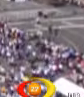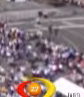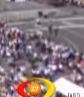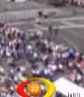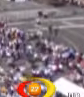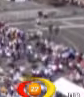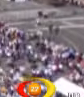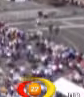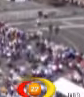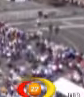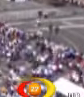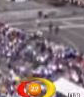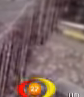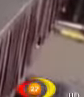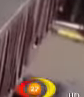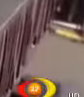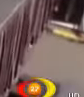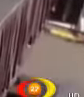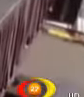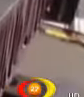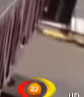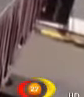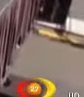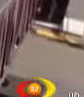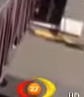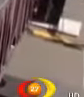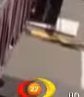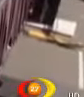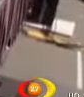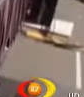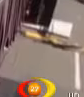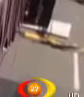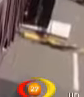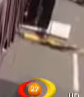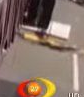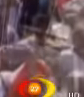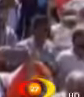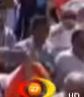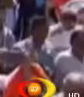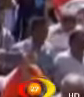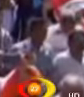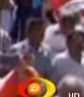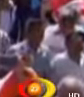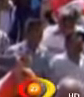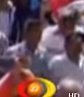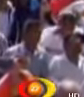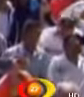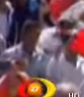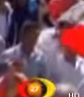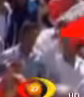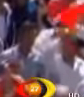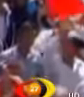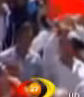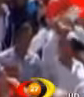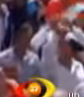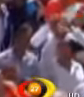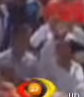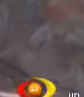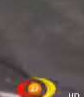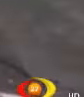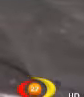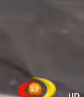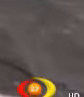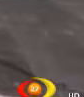con la inseguridad como su principal desafío aunque señaló haber cumplido 89 de los 100 compromisos que ofertó al iniciar su gobierno